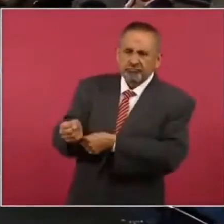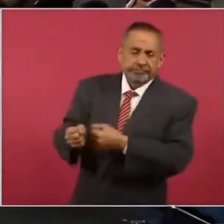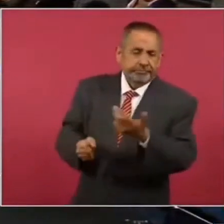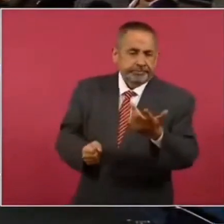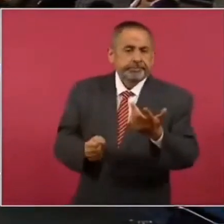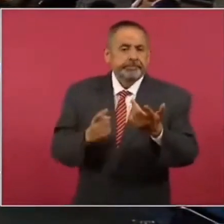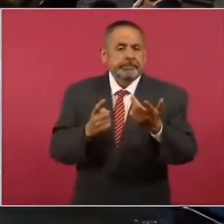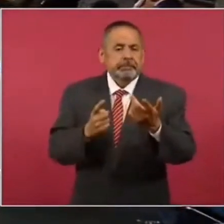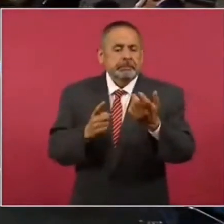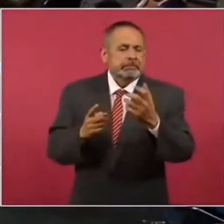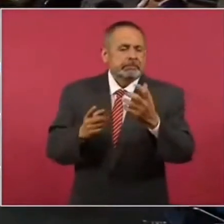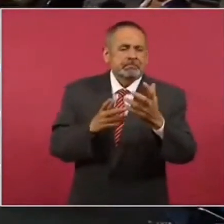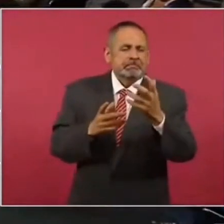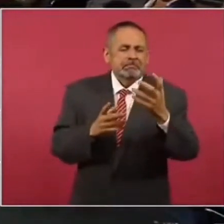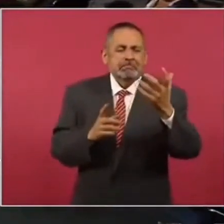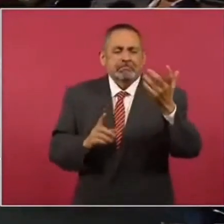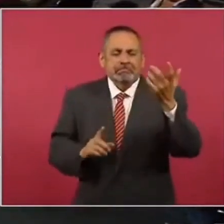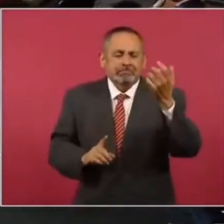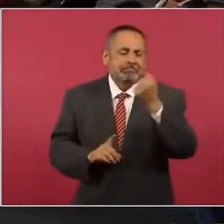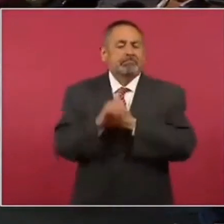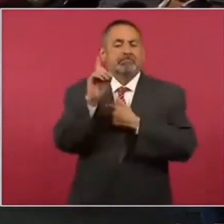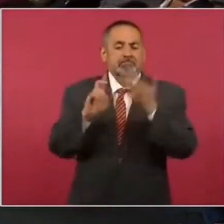eso la revolución.